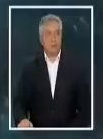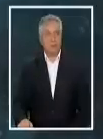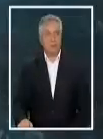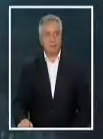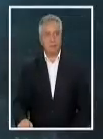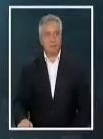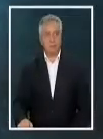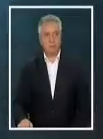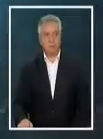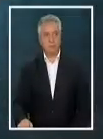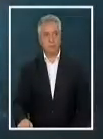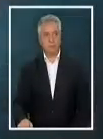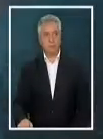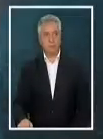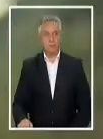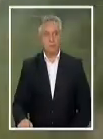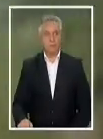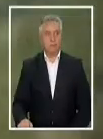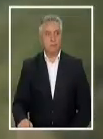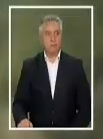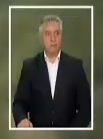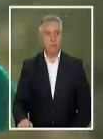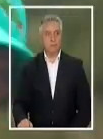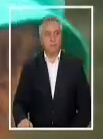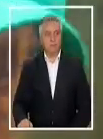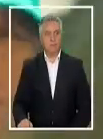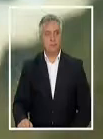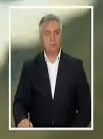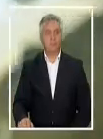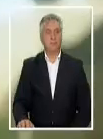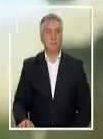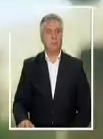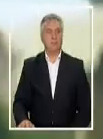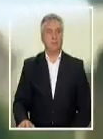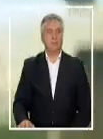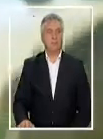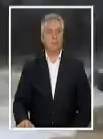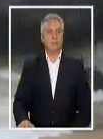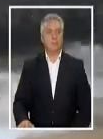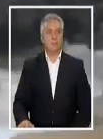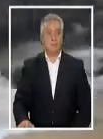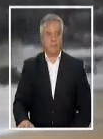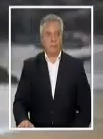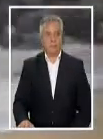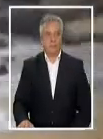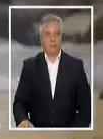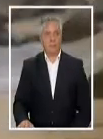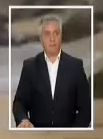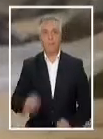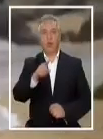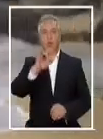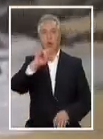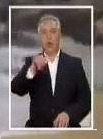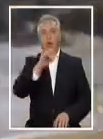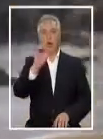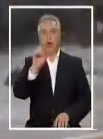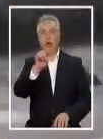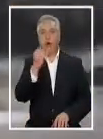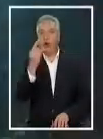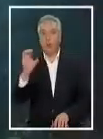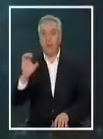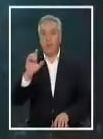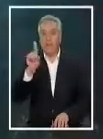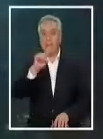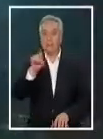Yo te quiero a cualquier hora, porque yo dejo mi pistola. Josué Salas, su verdadero